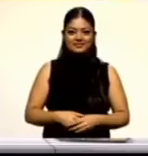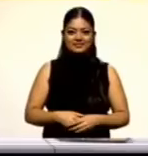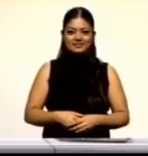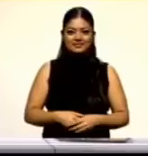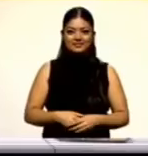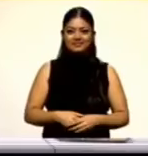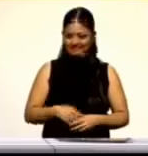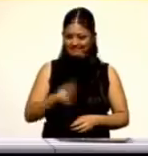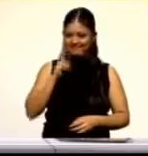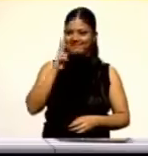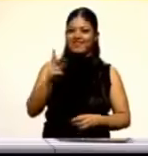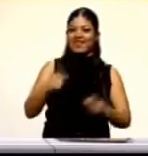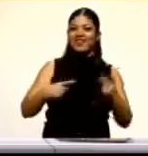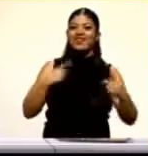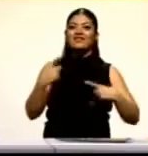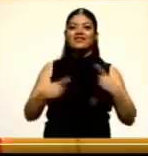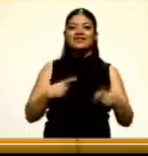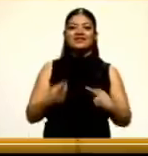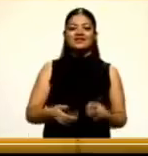Se ve divertido.